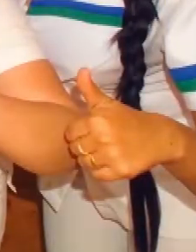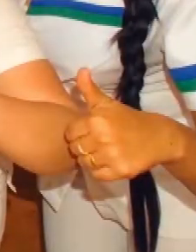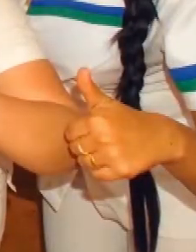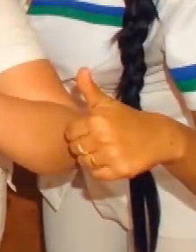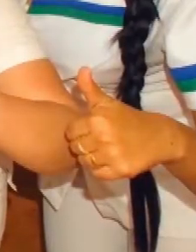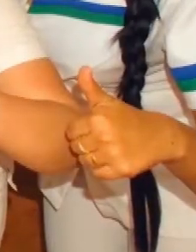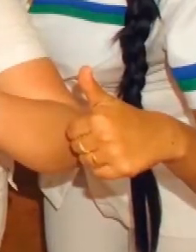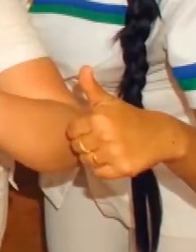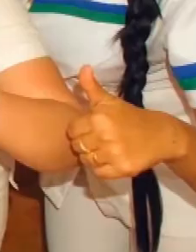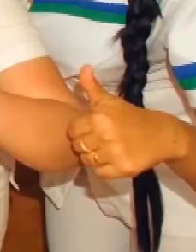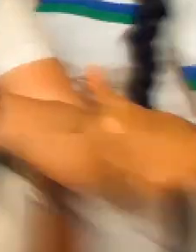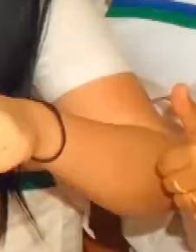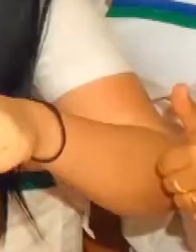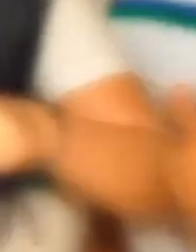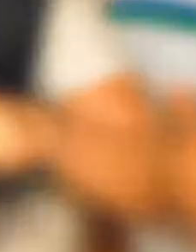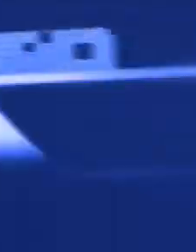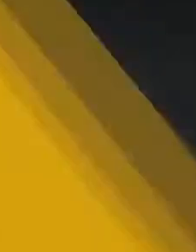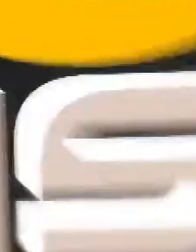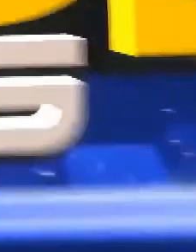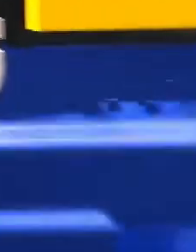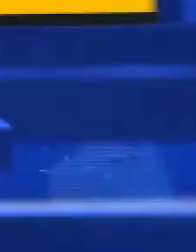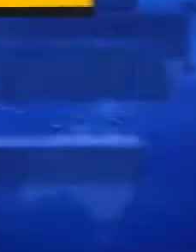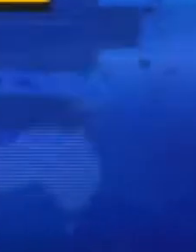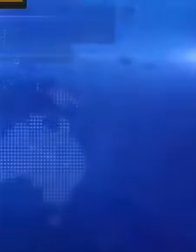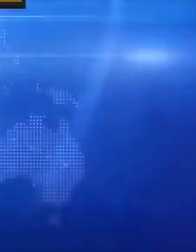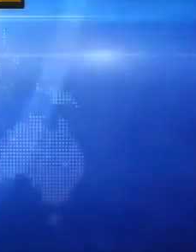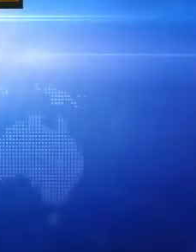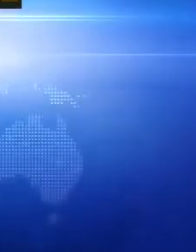CDUS, matrículas abiertas.